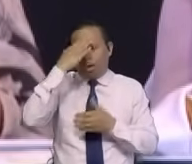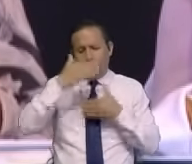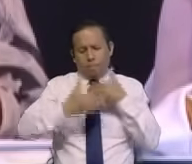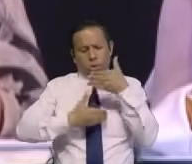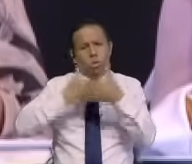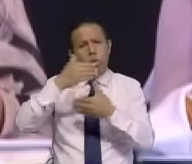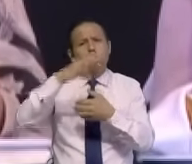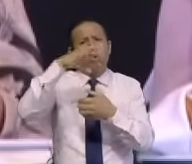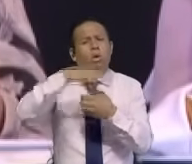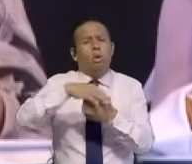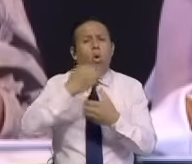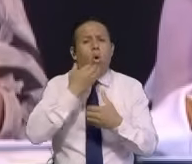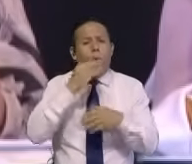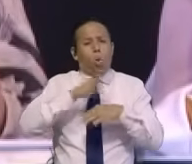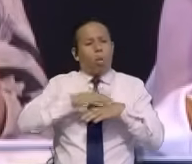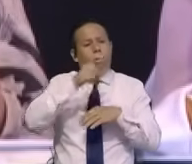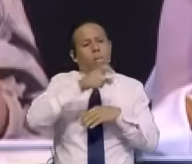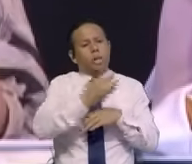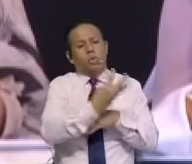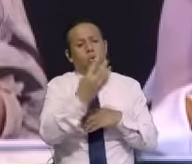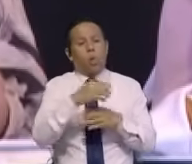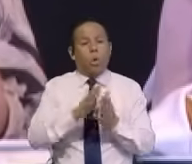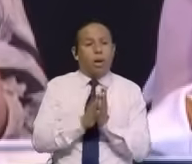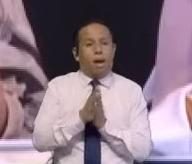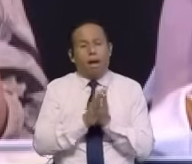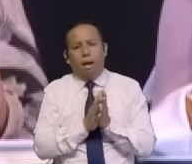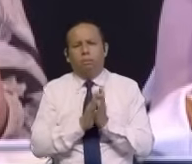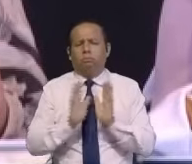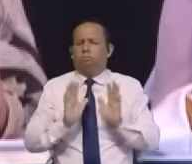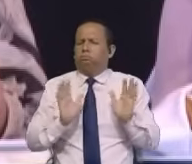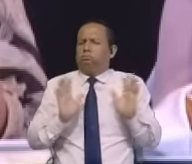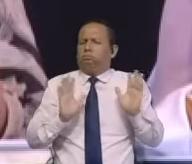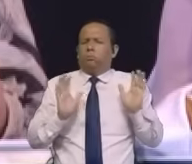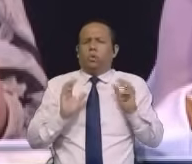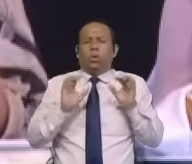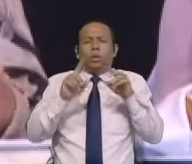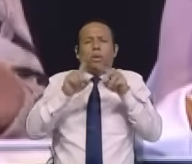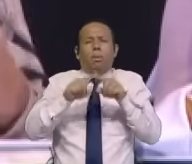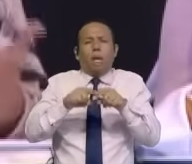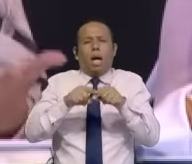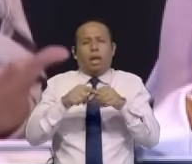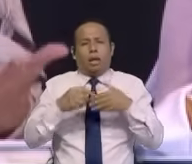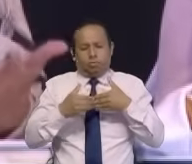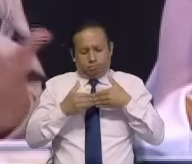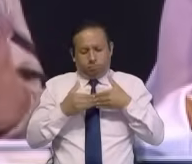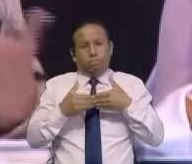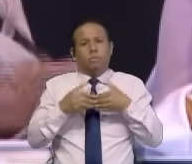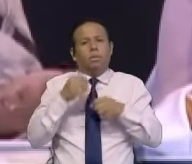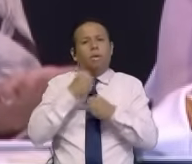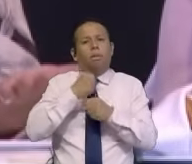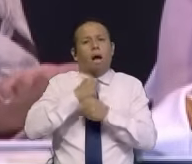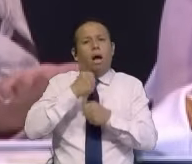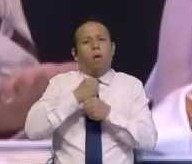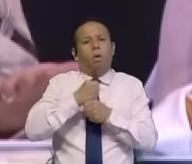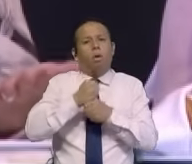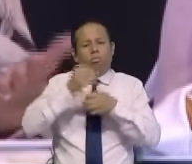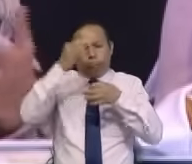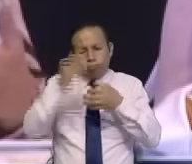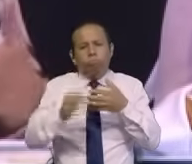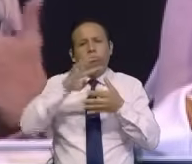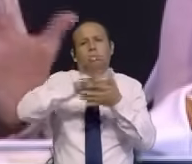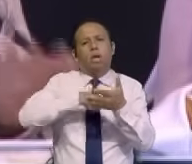de personas o posiciones políticas o afectos o desafectos, sino de avanzar, porque hay que cumplir un calendario